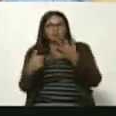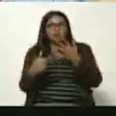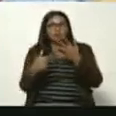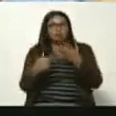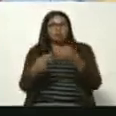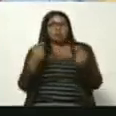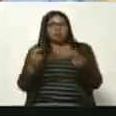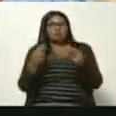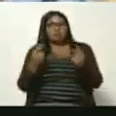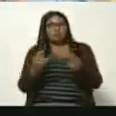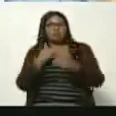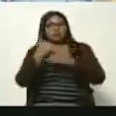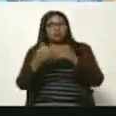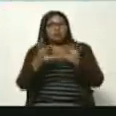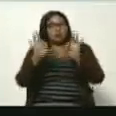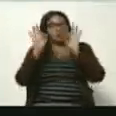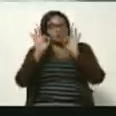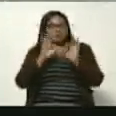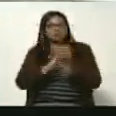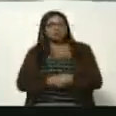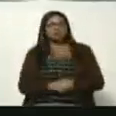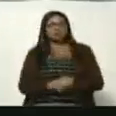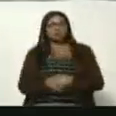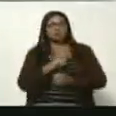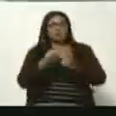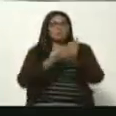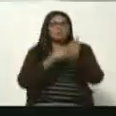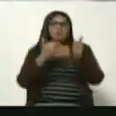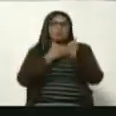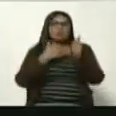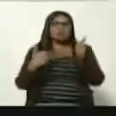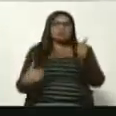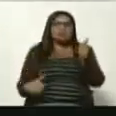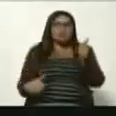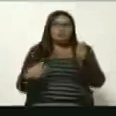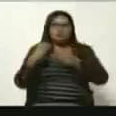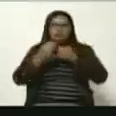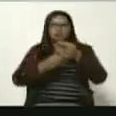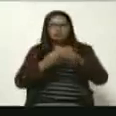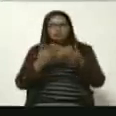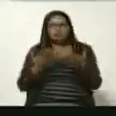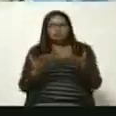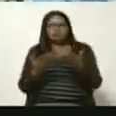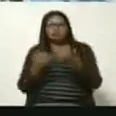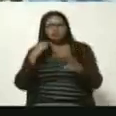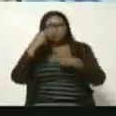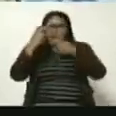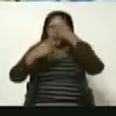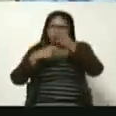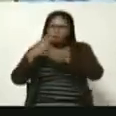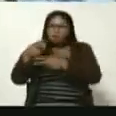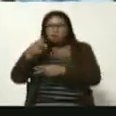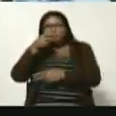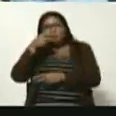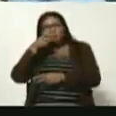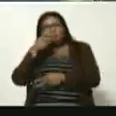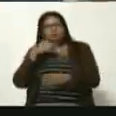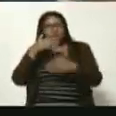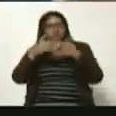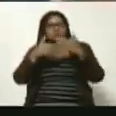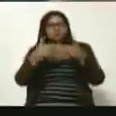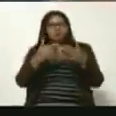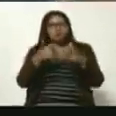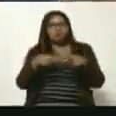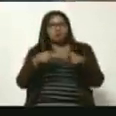la activación del plan especial. La vicepresidenta ejecutiva ha realizado un recorrido de supervisión permanente en